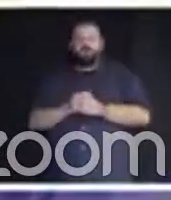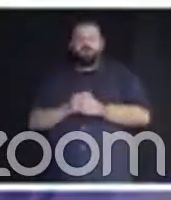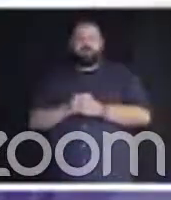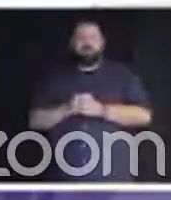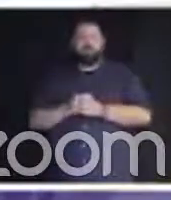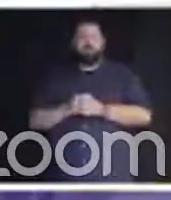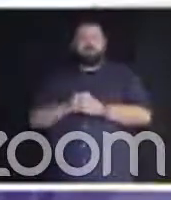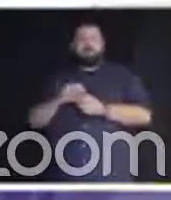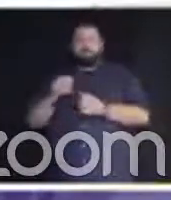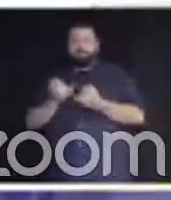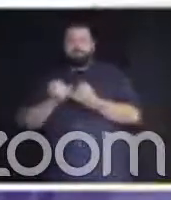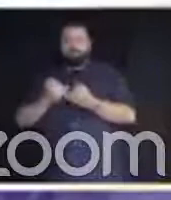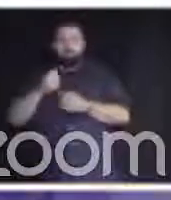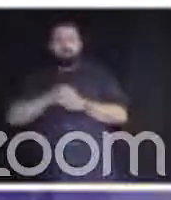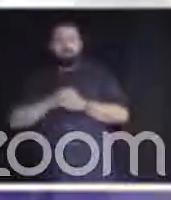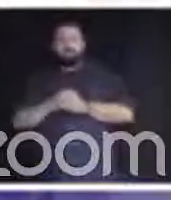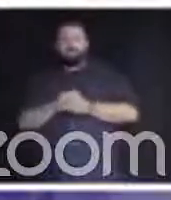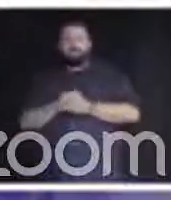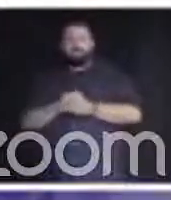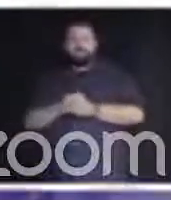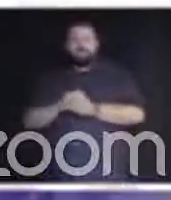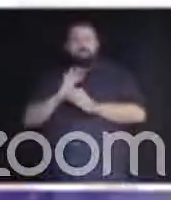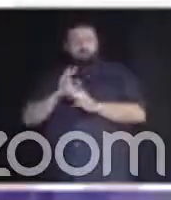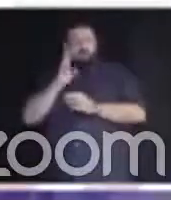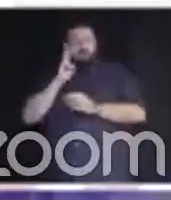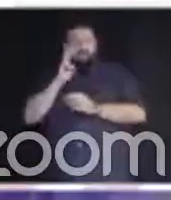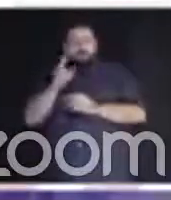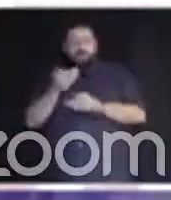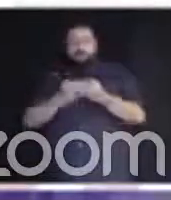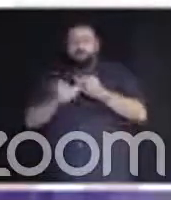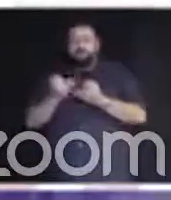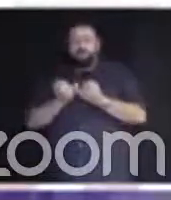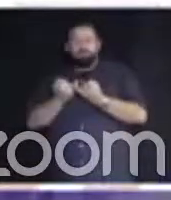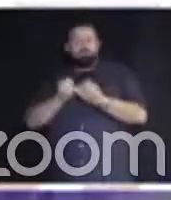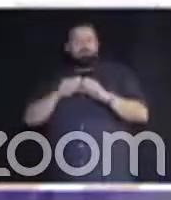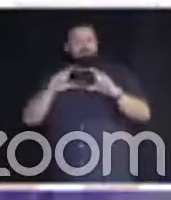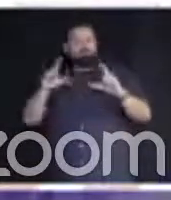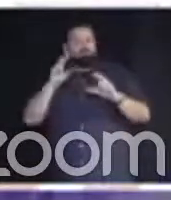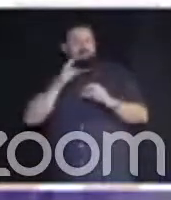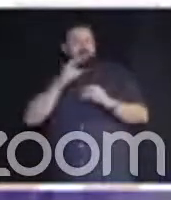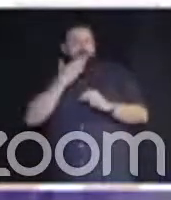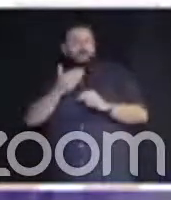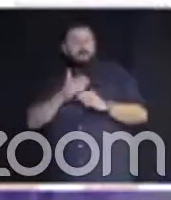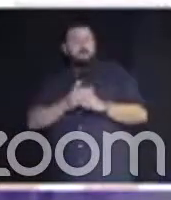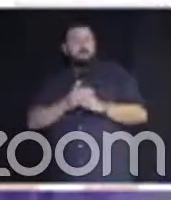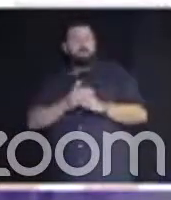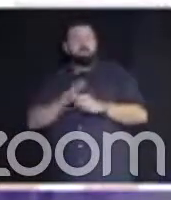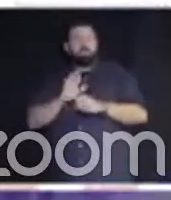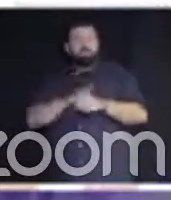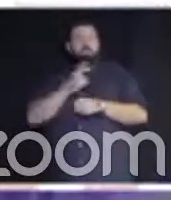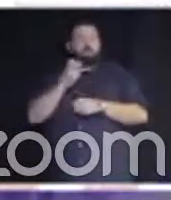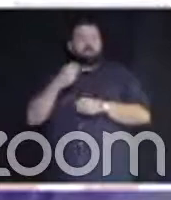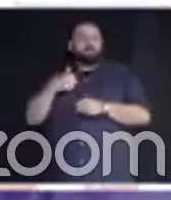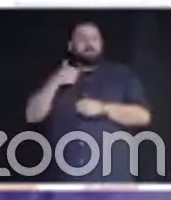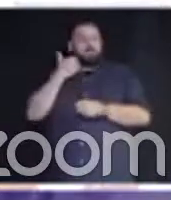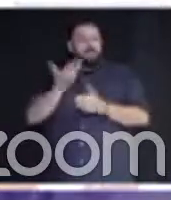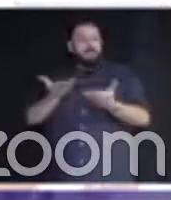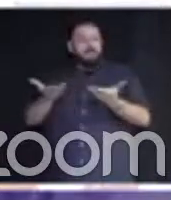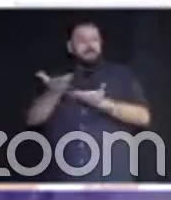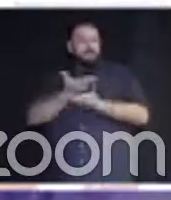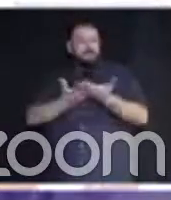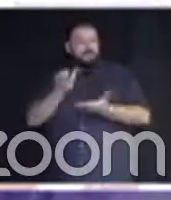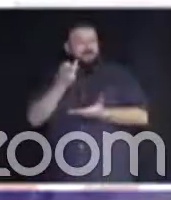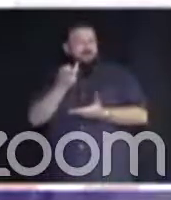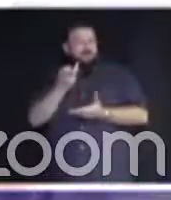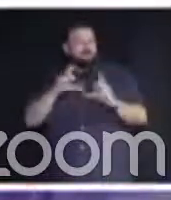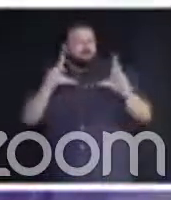Los emojis también. Ya vieron el emoji más grande como en el escenario. Y bueno, nomás quería compartirles